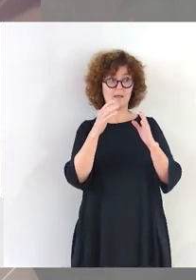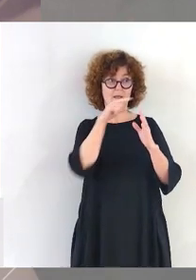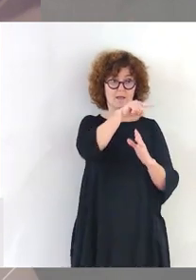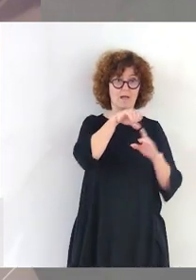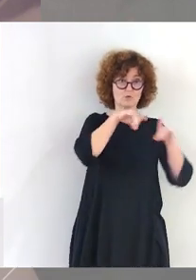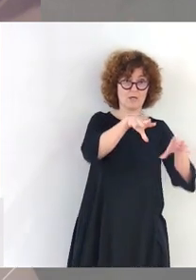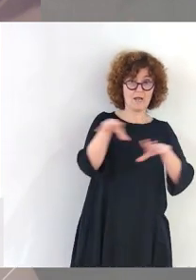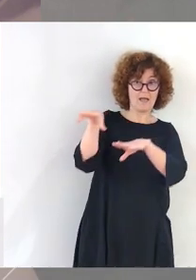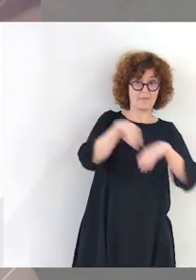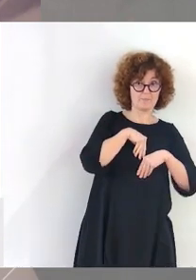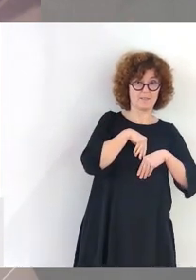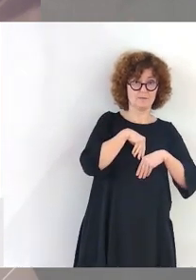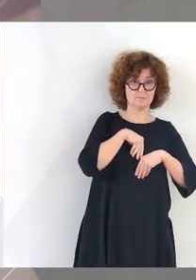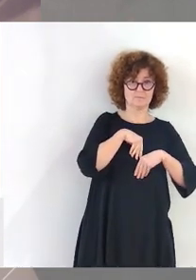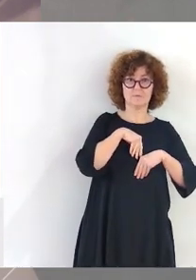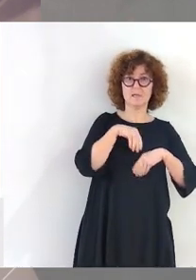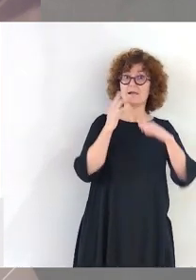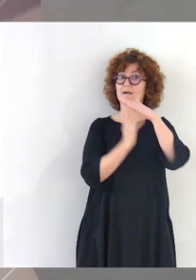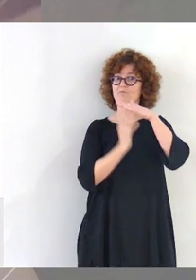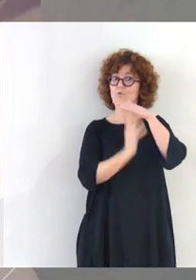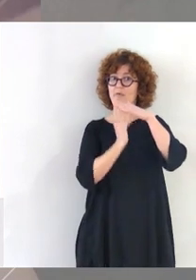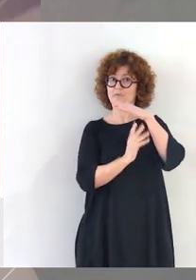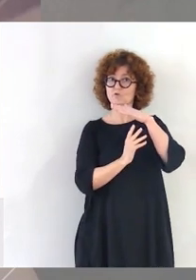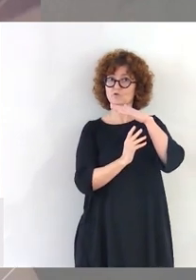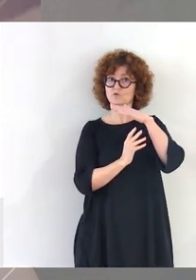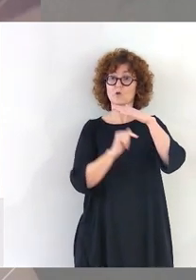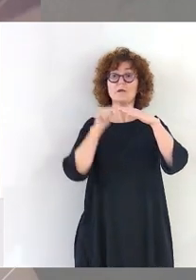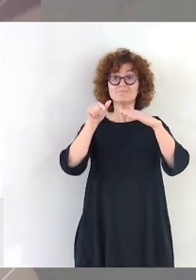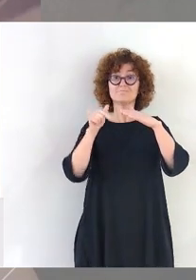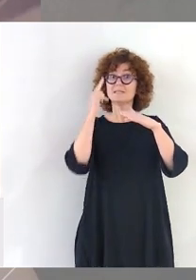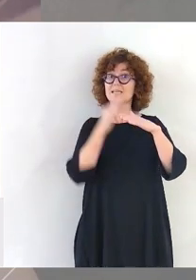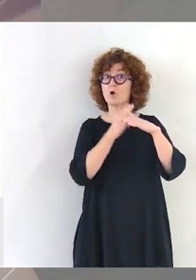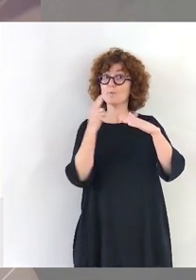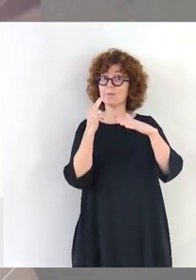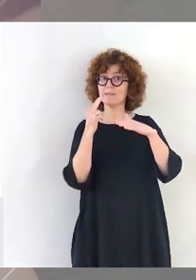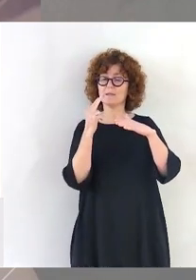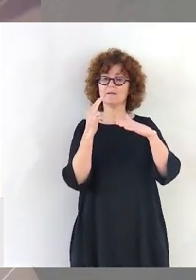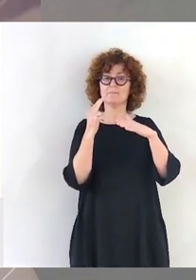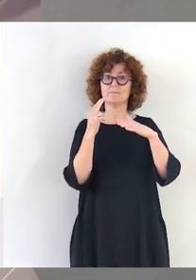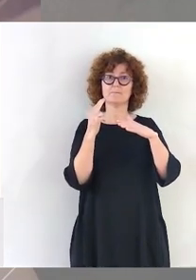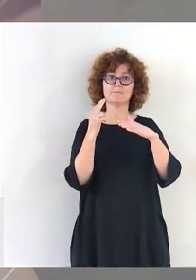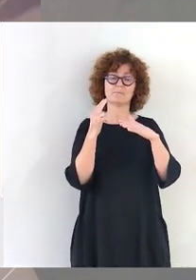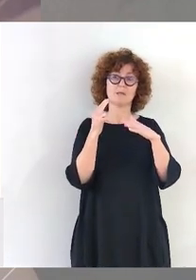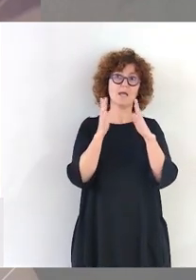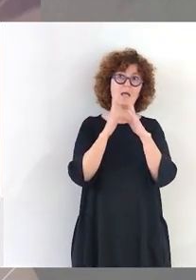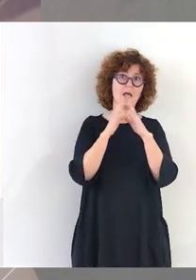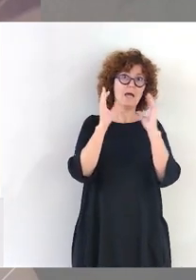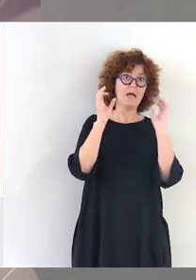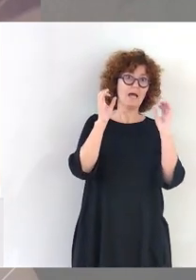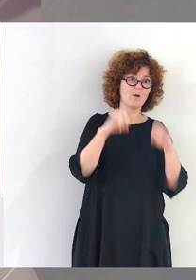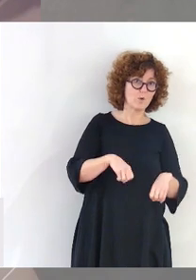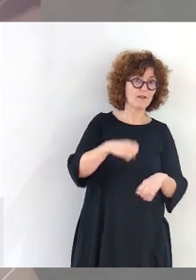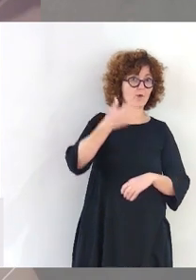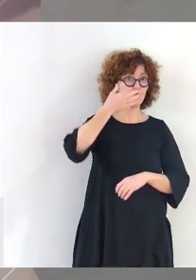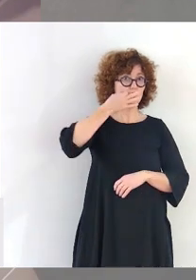refugiados climáticos que son de facto lo que son Se compromete Y esto es asombroso a no alcanzar ningún acuerdo de seguridad con un